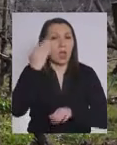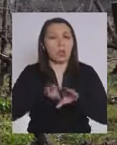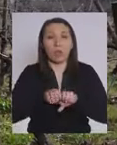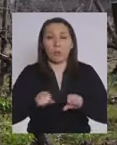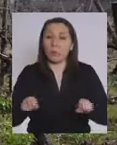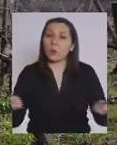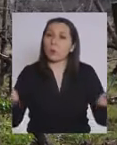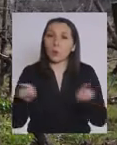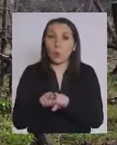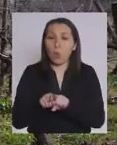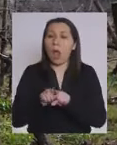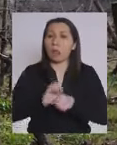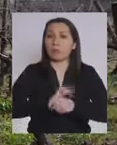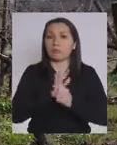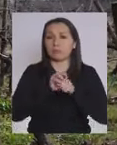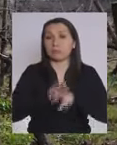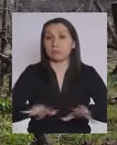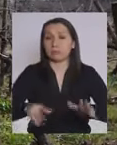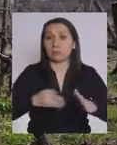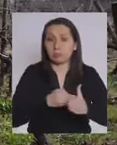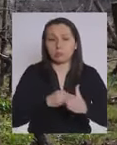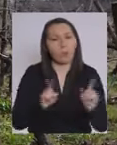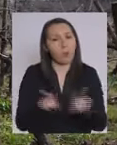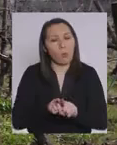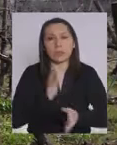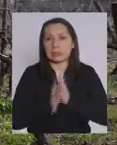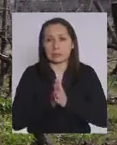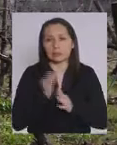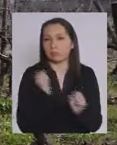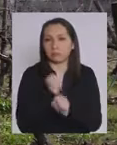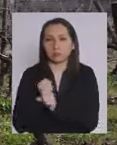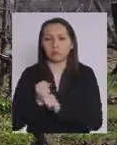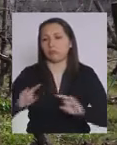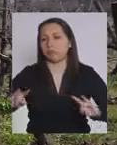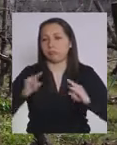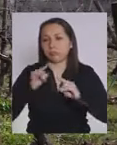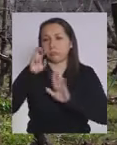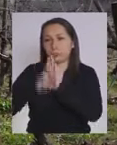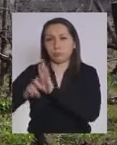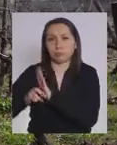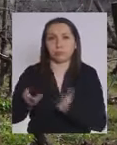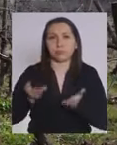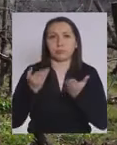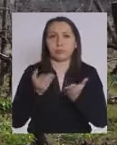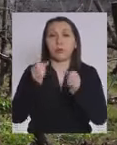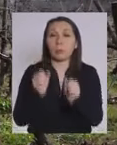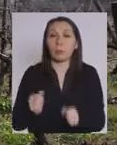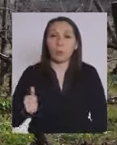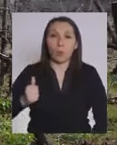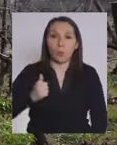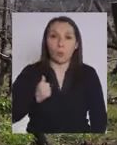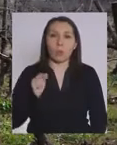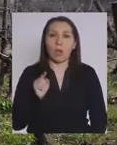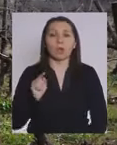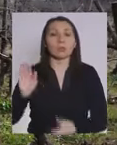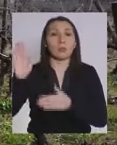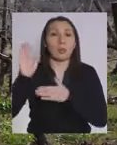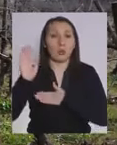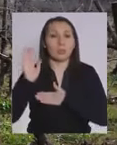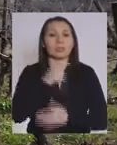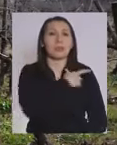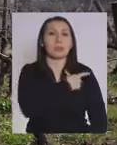pesar de esta pandemia que hemos tenido vamos a acelerar cada uno de estos proyectos para poder cumplir con esta promesa de